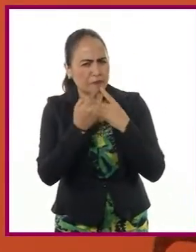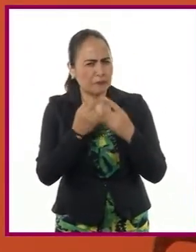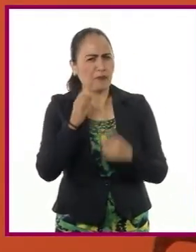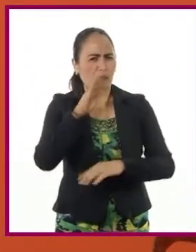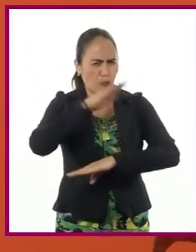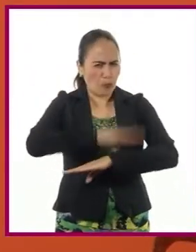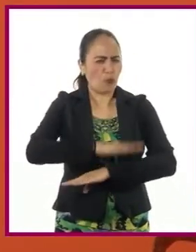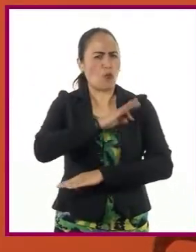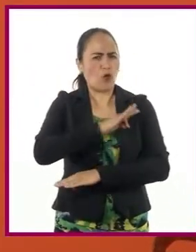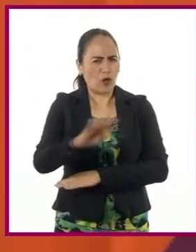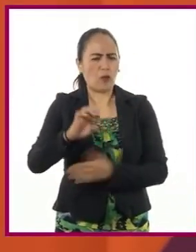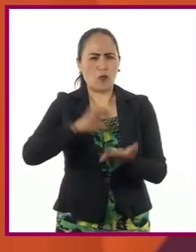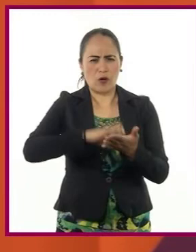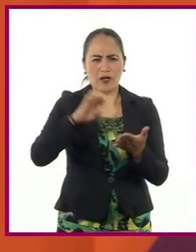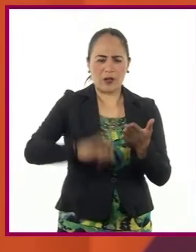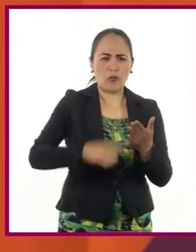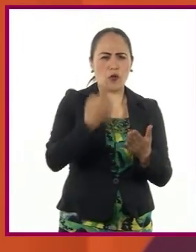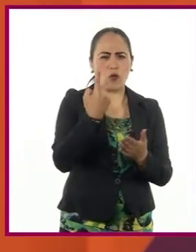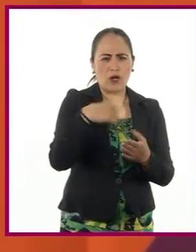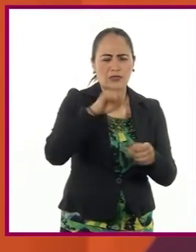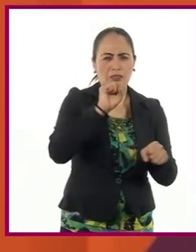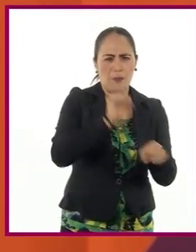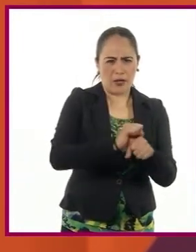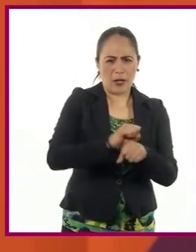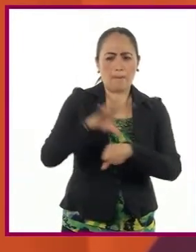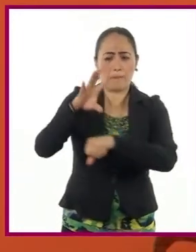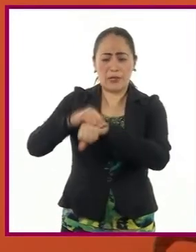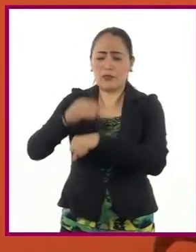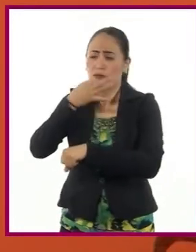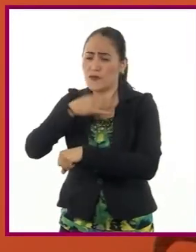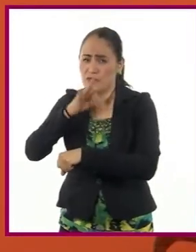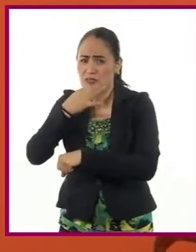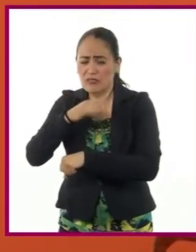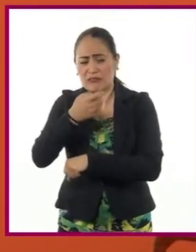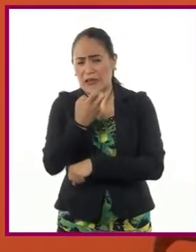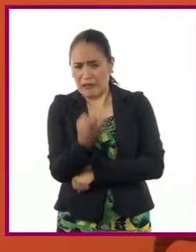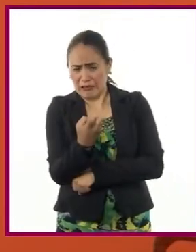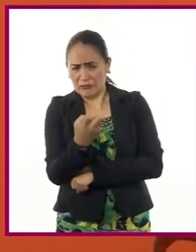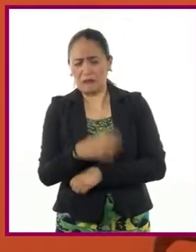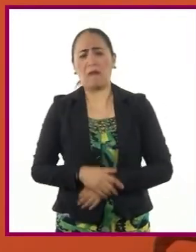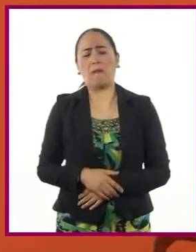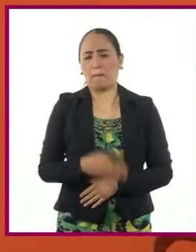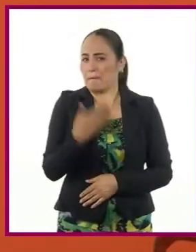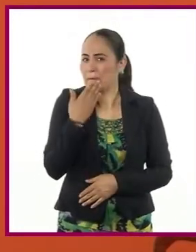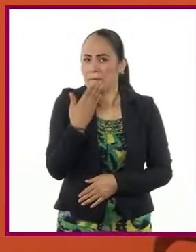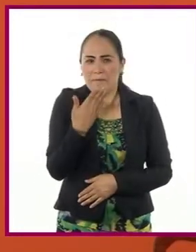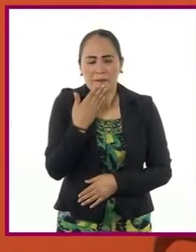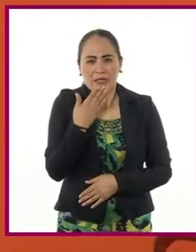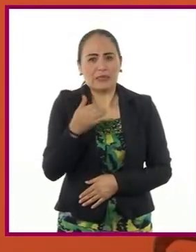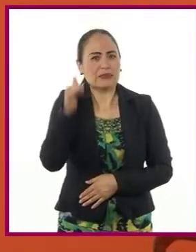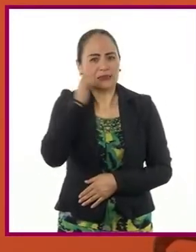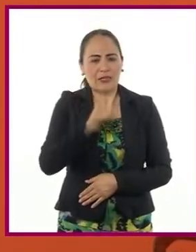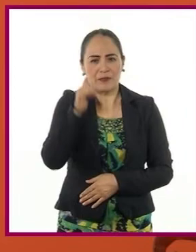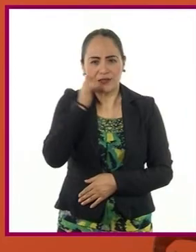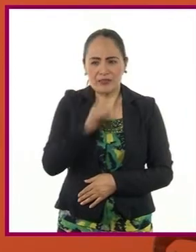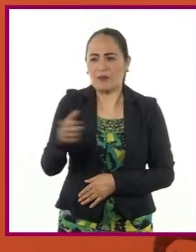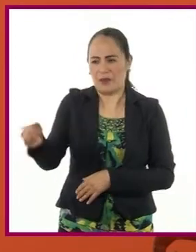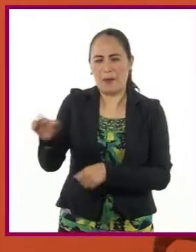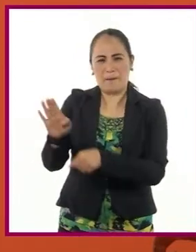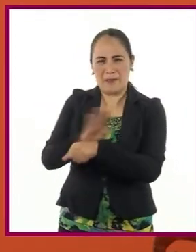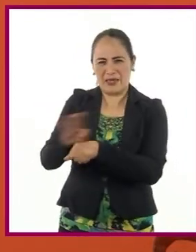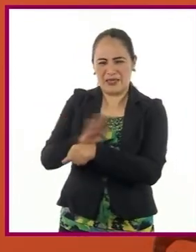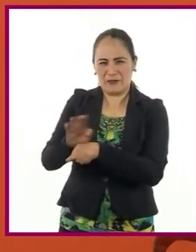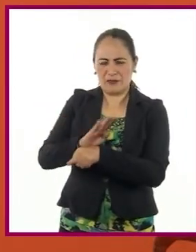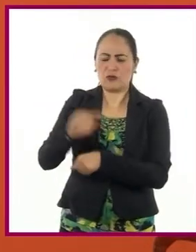trastes de toda la semana a cambio de un permiso para ir a una fiesta. Es claro ejemplo de que siempre se puede obtener algún beneficio